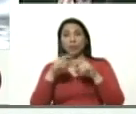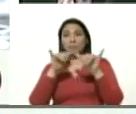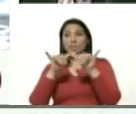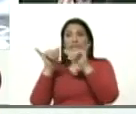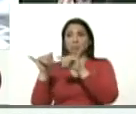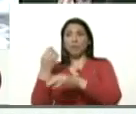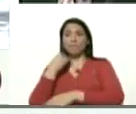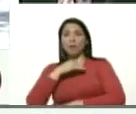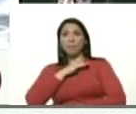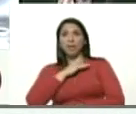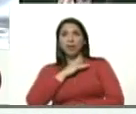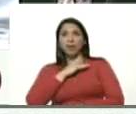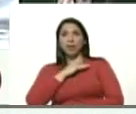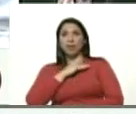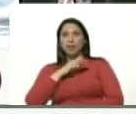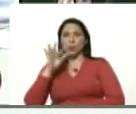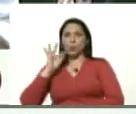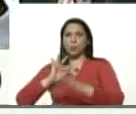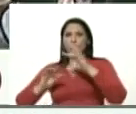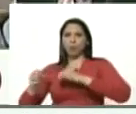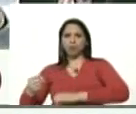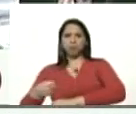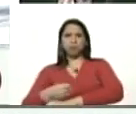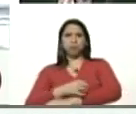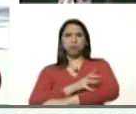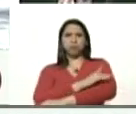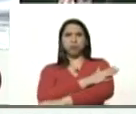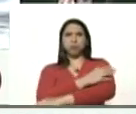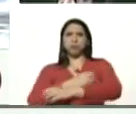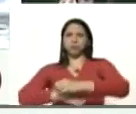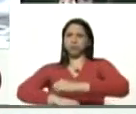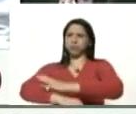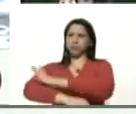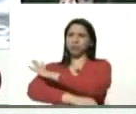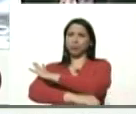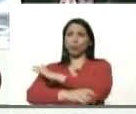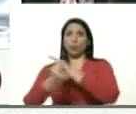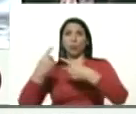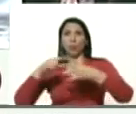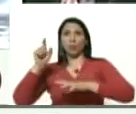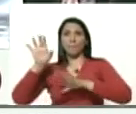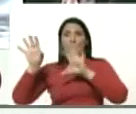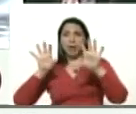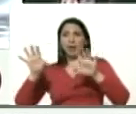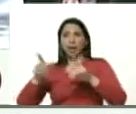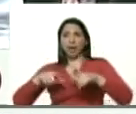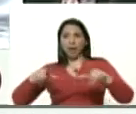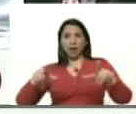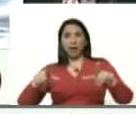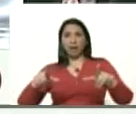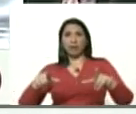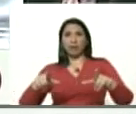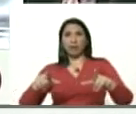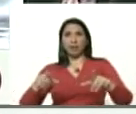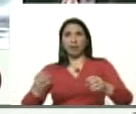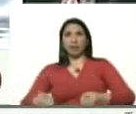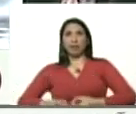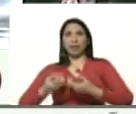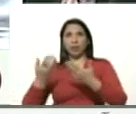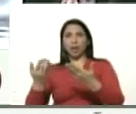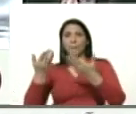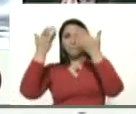epidemia de sarampión, no solamente en Venezuela, en otras partes, y el sarampión le dio a la princesa de